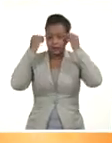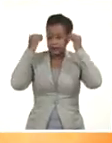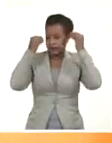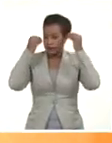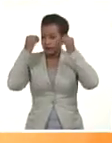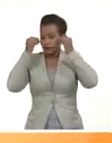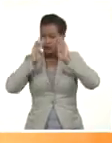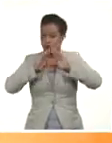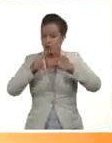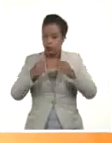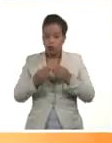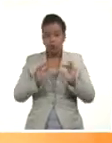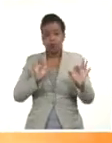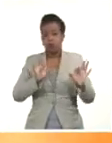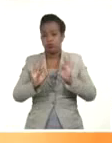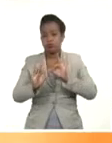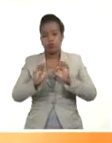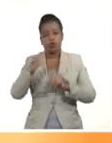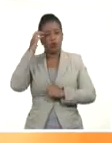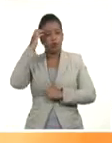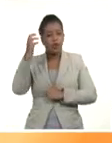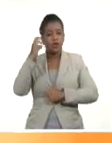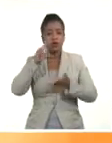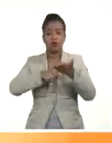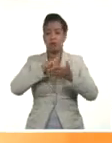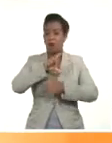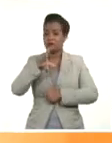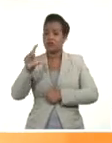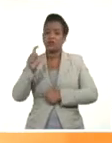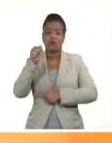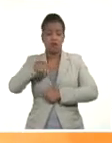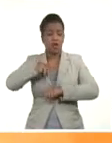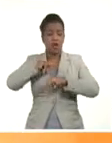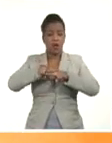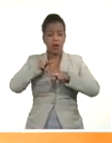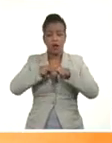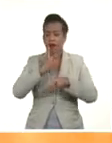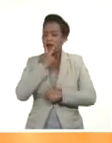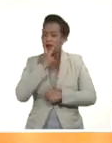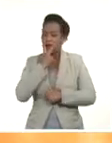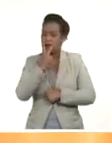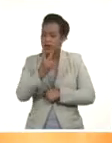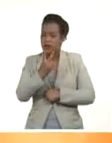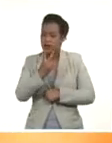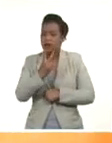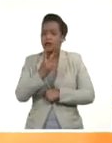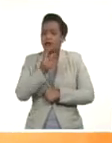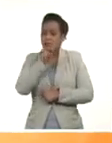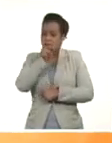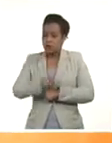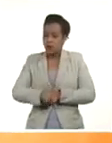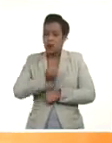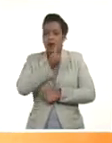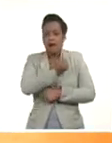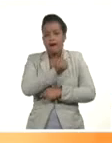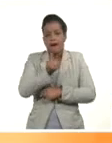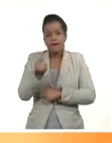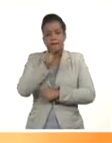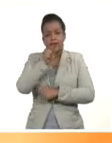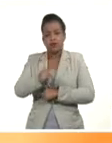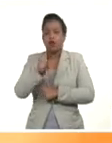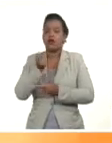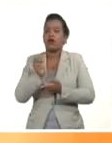y autoridades del gobierno, del partido, de la capital, atienden de manera personalizada a cada paciente en